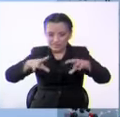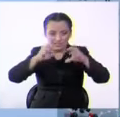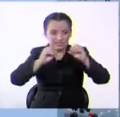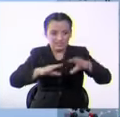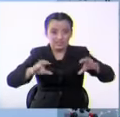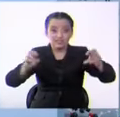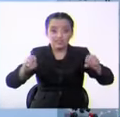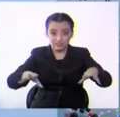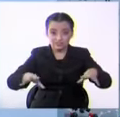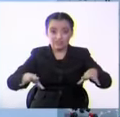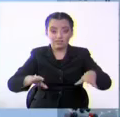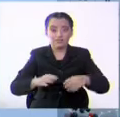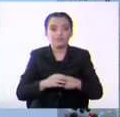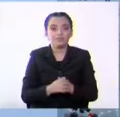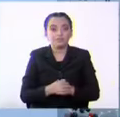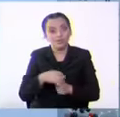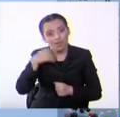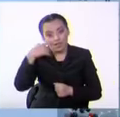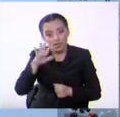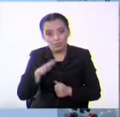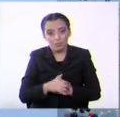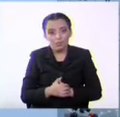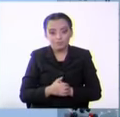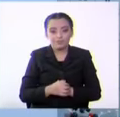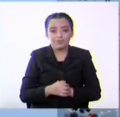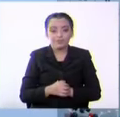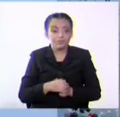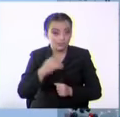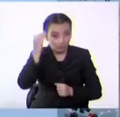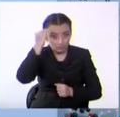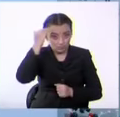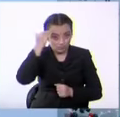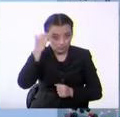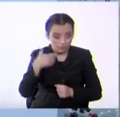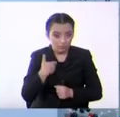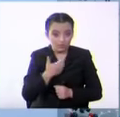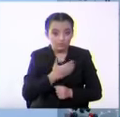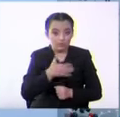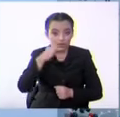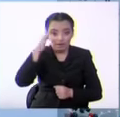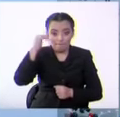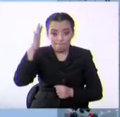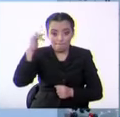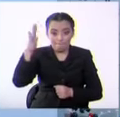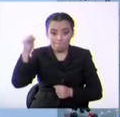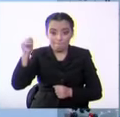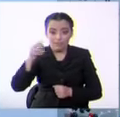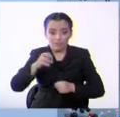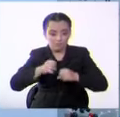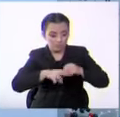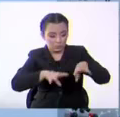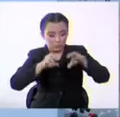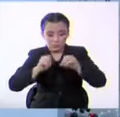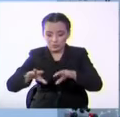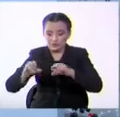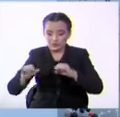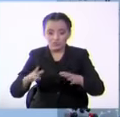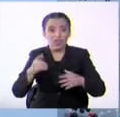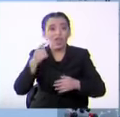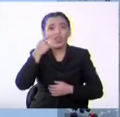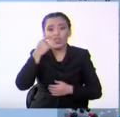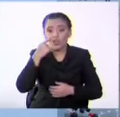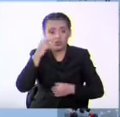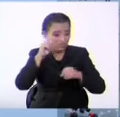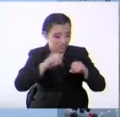ejemplo. Esto, como sabemos, en nuestro país tenemos una gran cantidad de residuos que no sabemos ni dónde